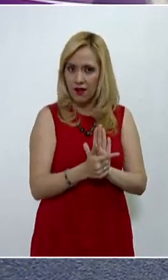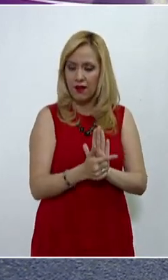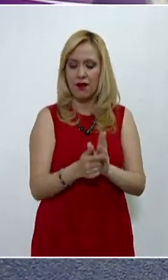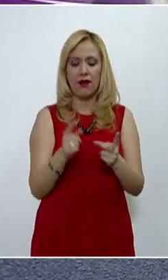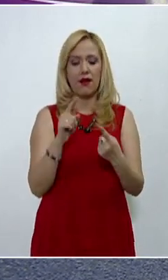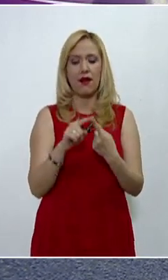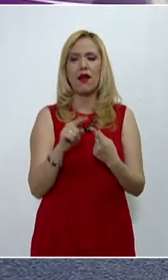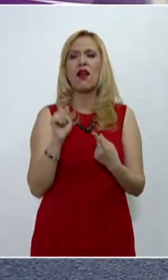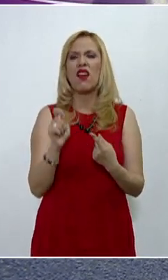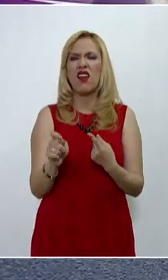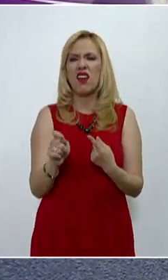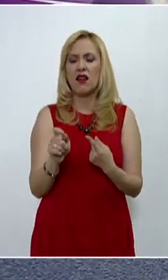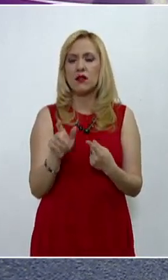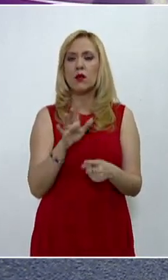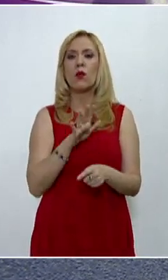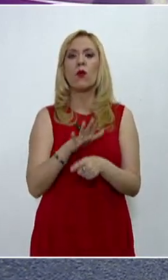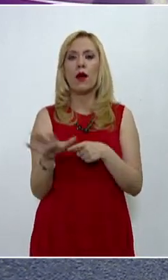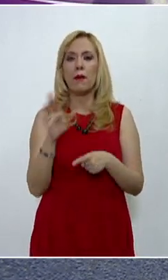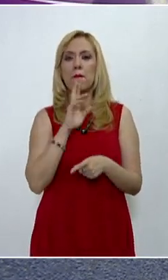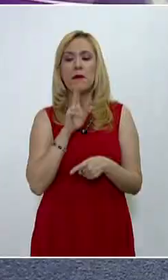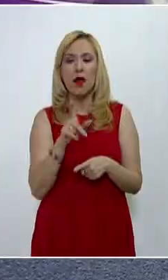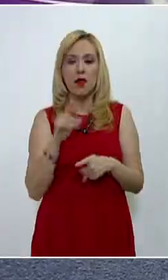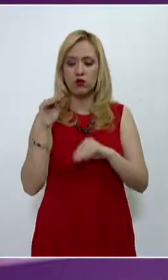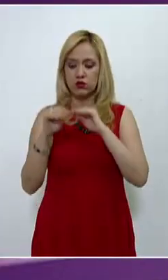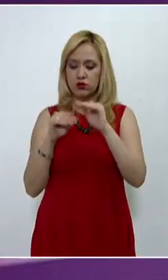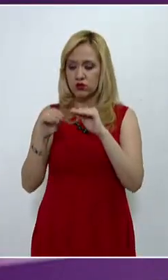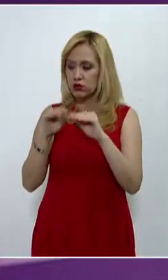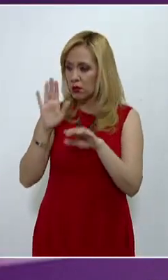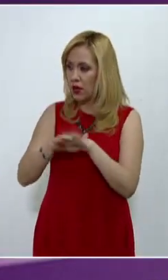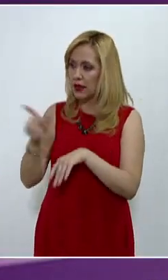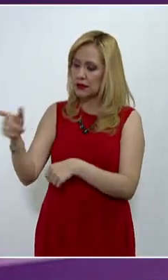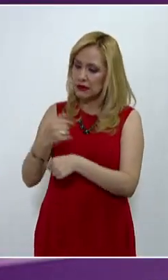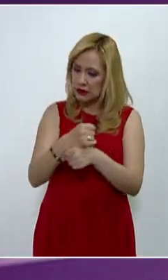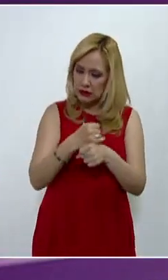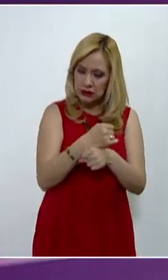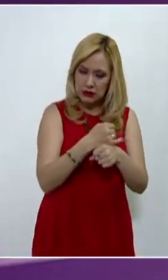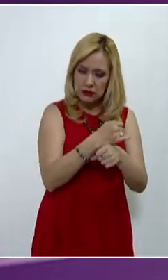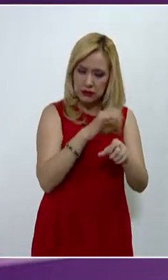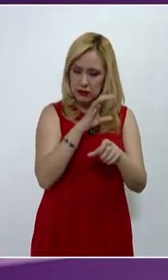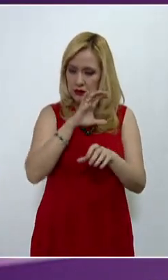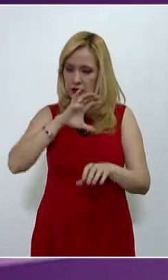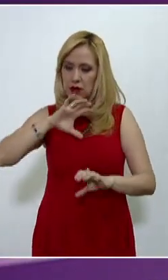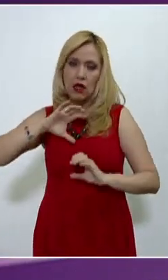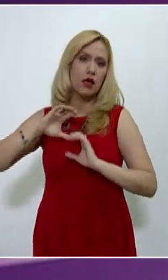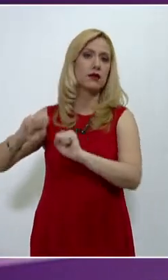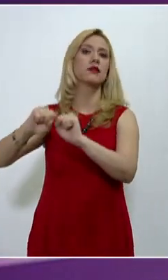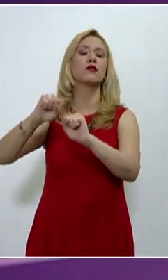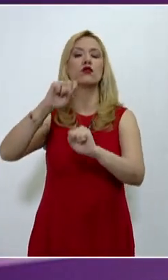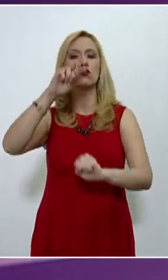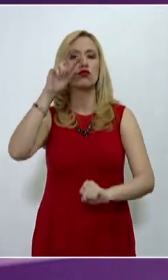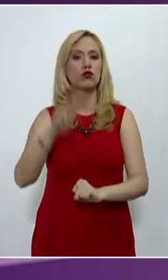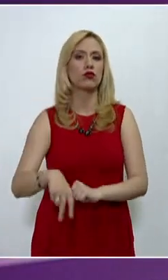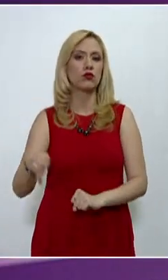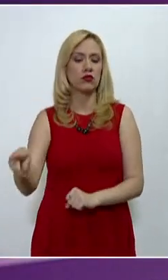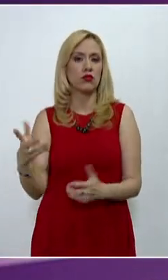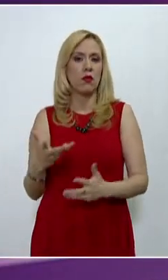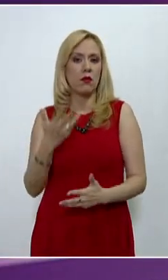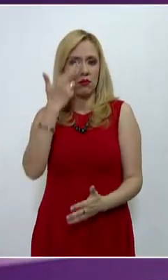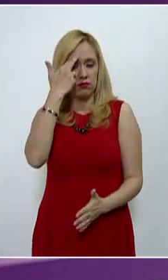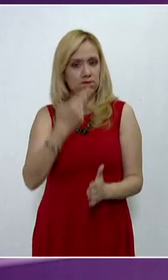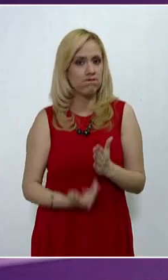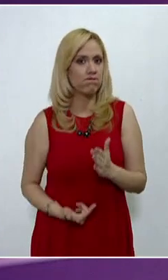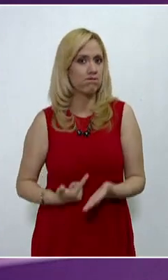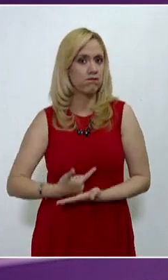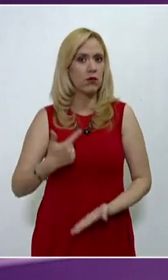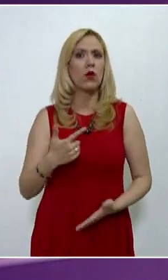medidas tendientes a fortalecer las capacidades de investigación y persecución penal del delito? ¿Cuáles son las medidas